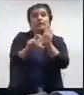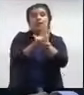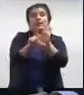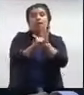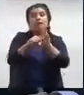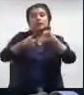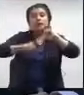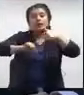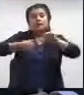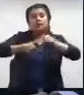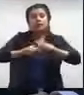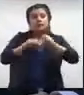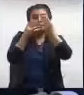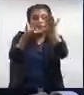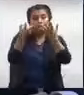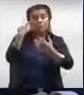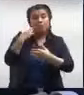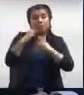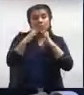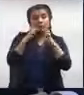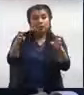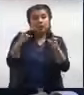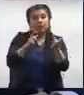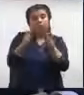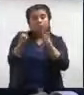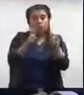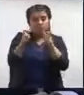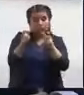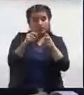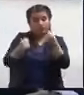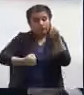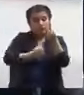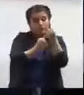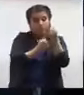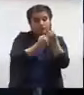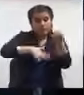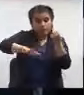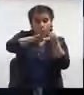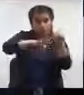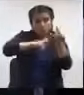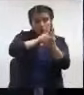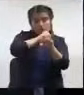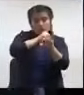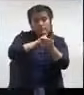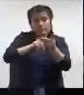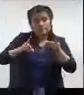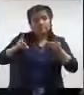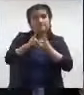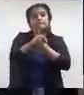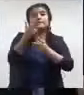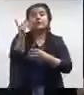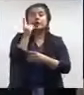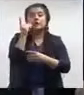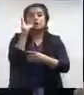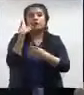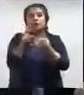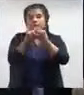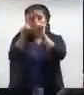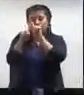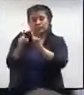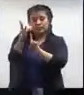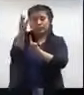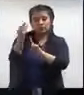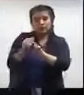Acceso a la Información Pública, en coordinación con y apoyo con todas las dependencias, direcciones y unidades del